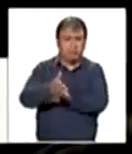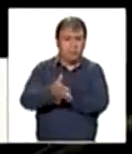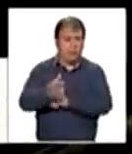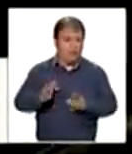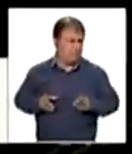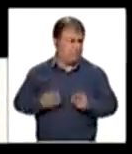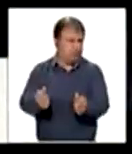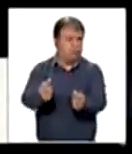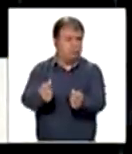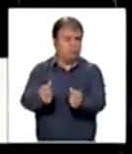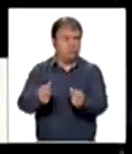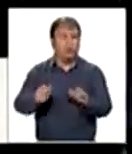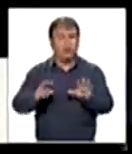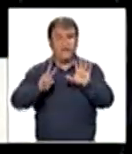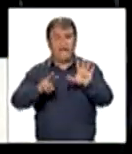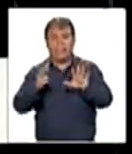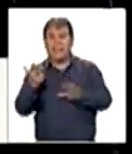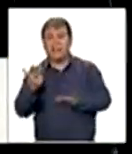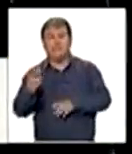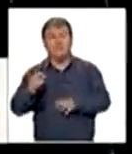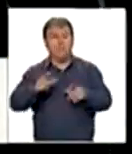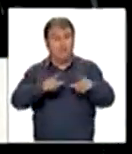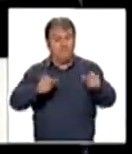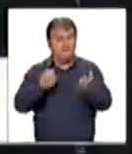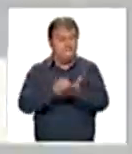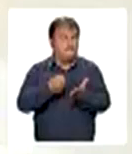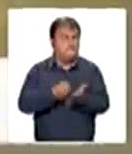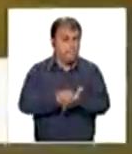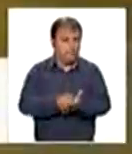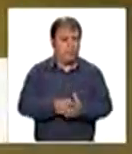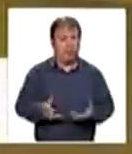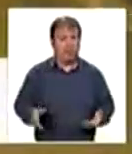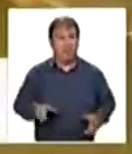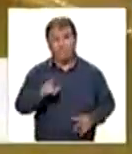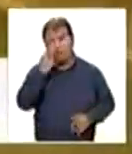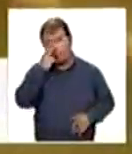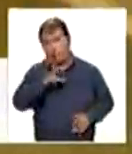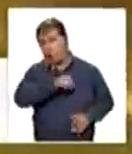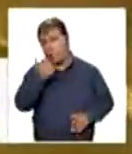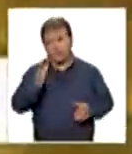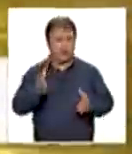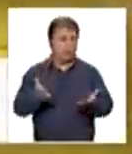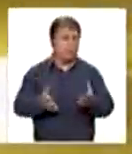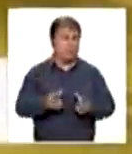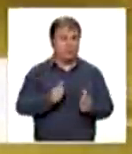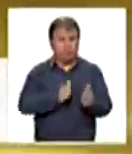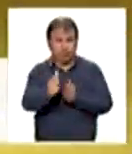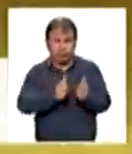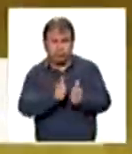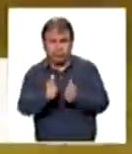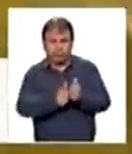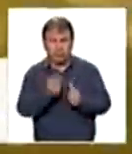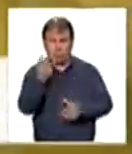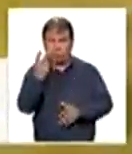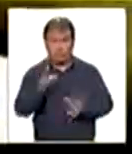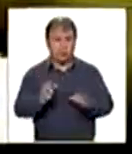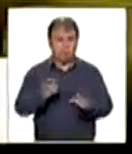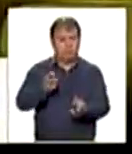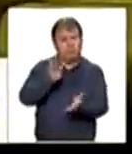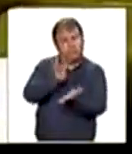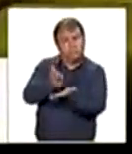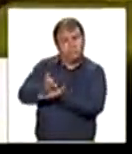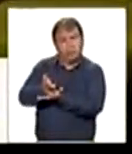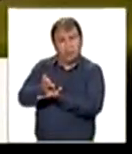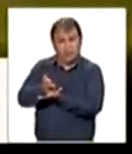con 73 papeletas registradas. Observe esta otra competencia. Ambas unidades estacionan en el